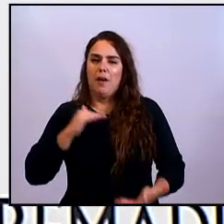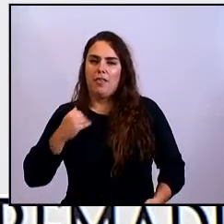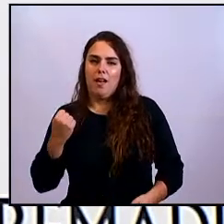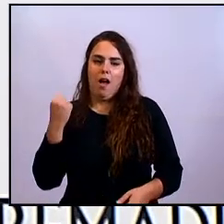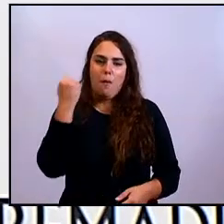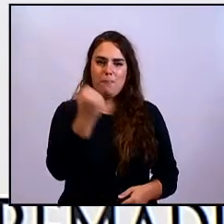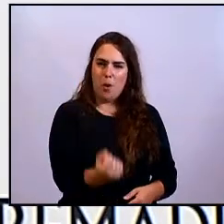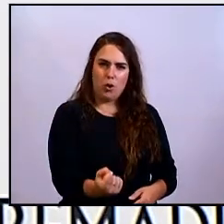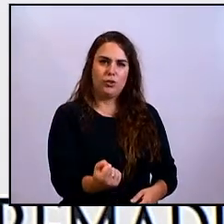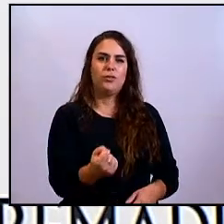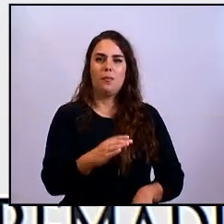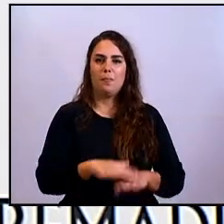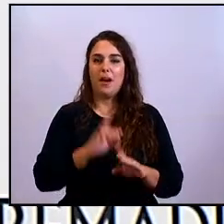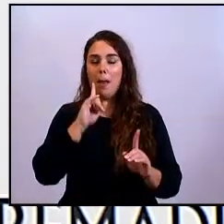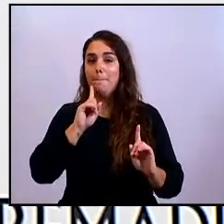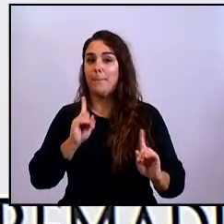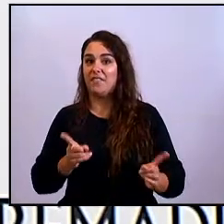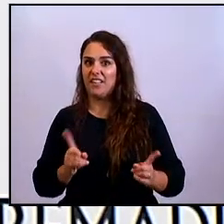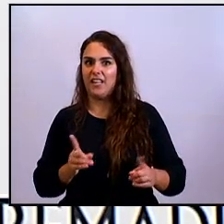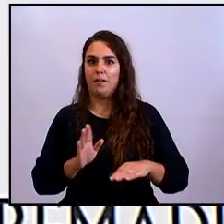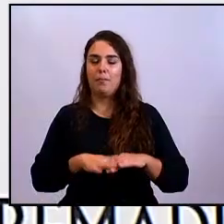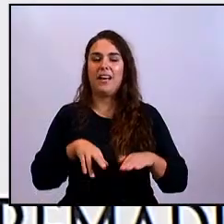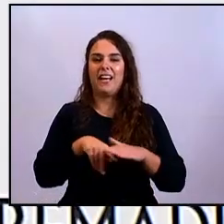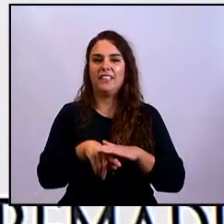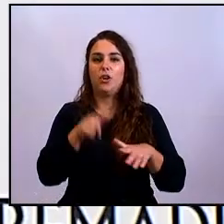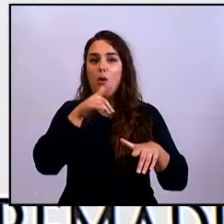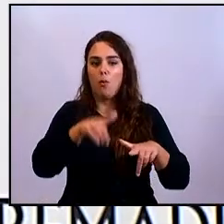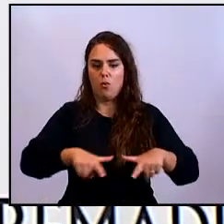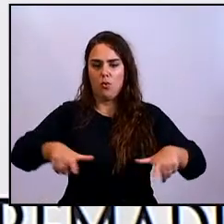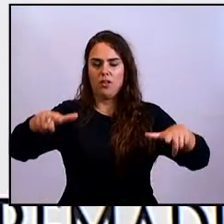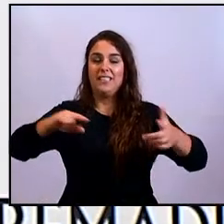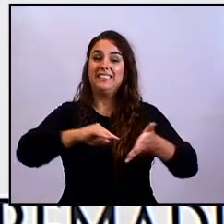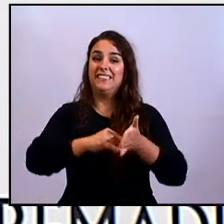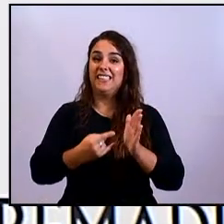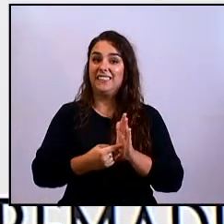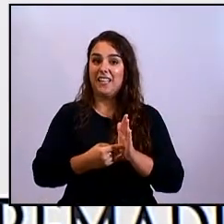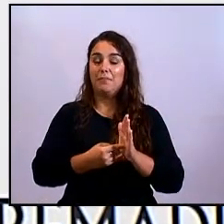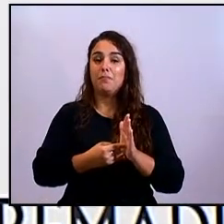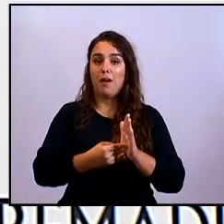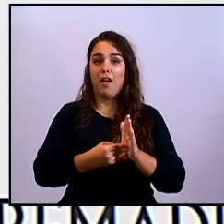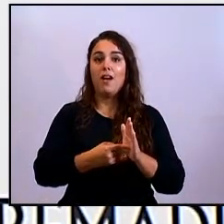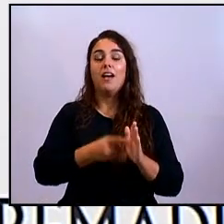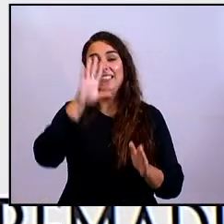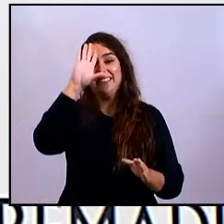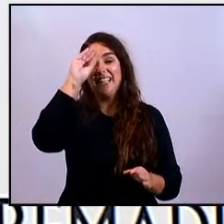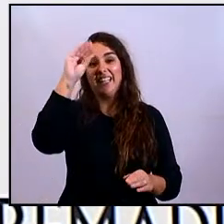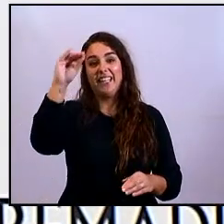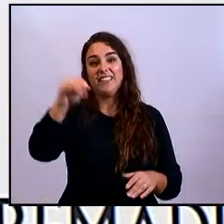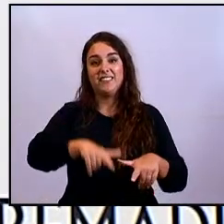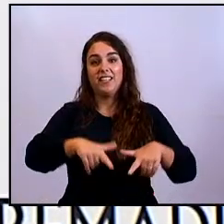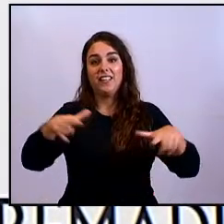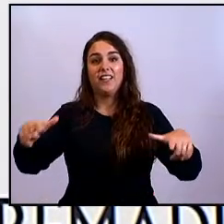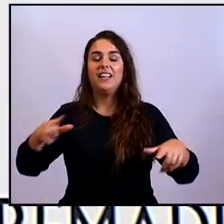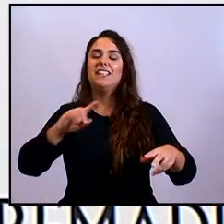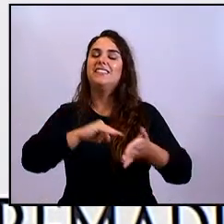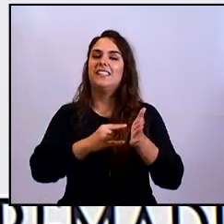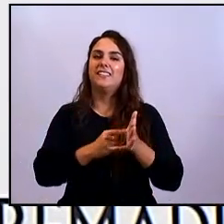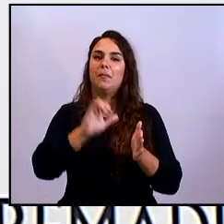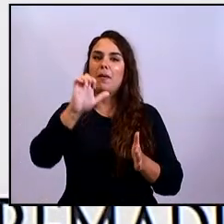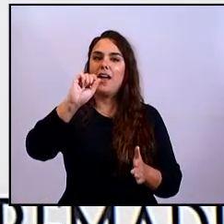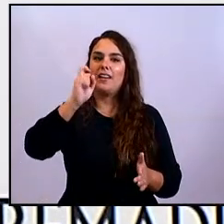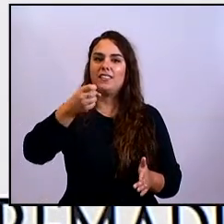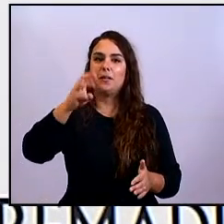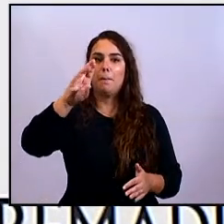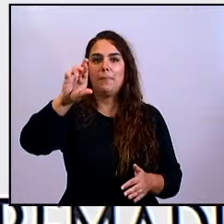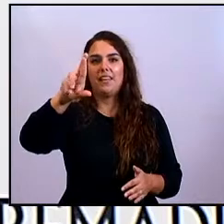para prever y para gestionar inundaciones, mejorando el sistema de predicción inteligente de inundaciones, el sistema ESPIDA. Vamos a ampliar